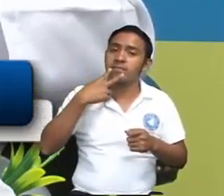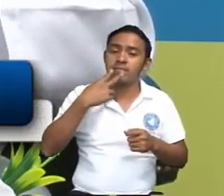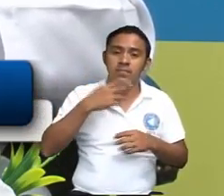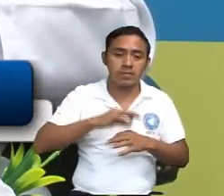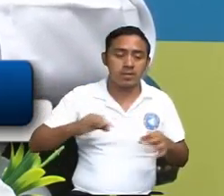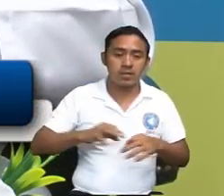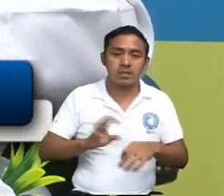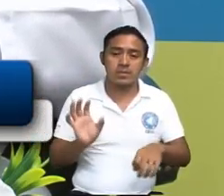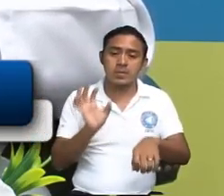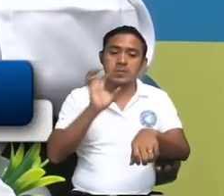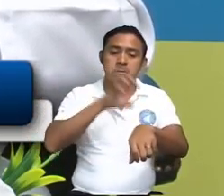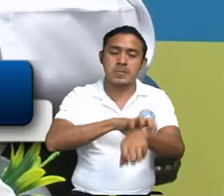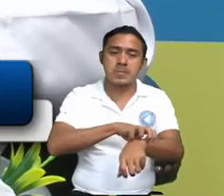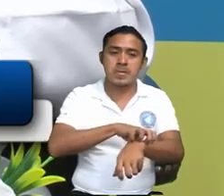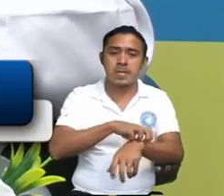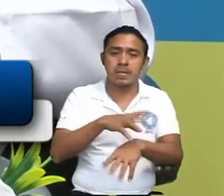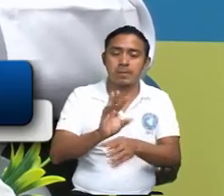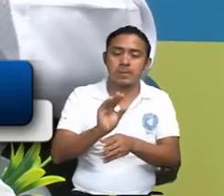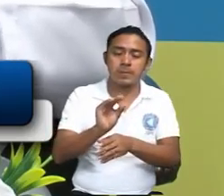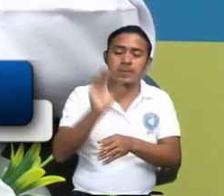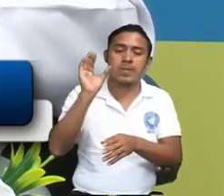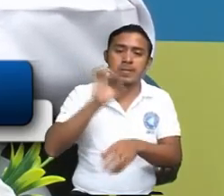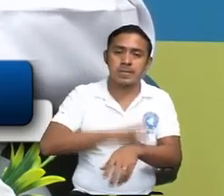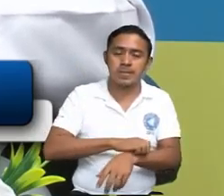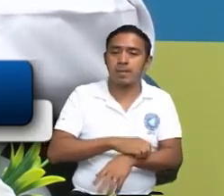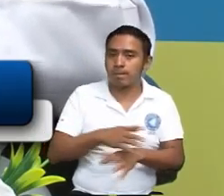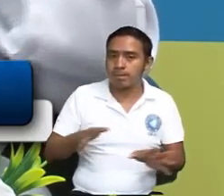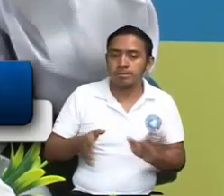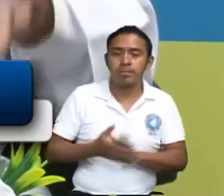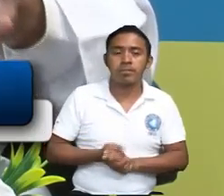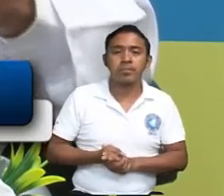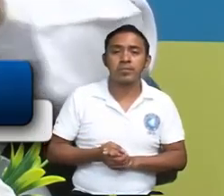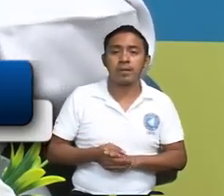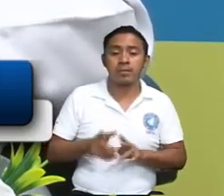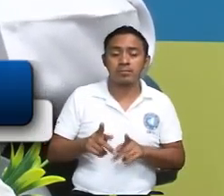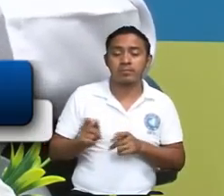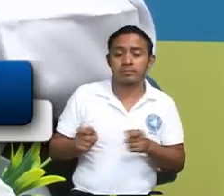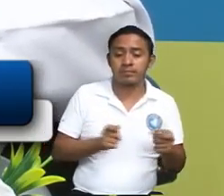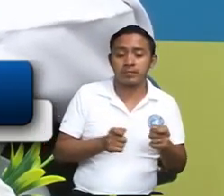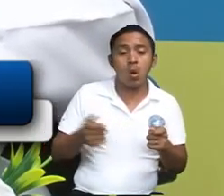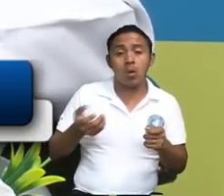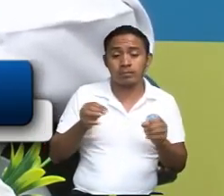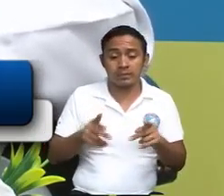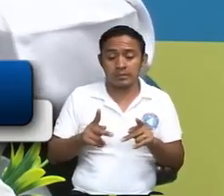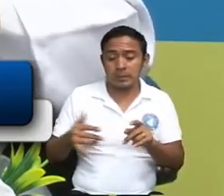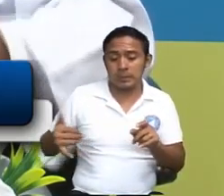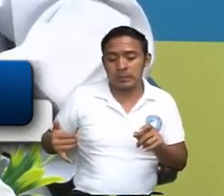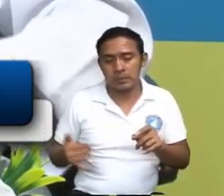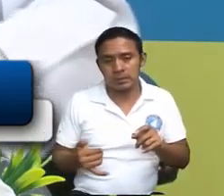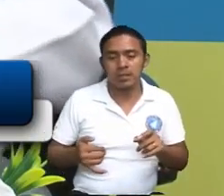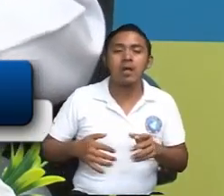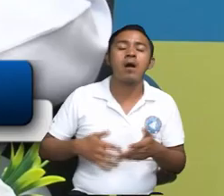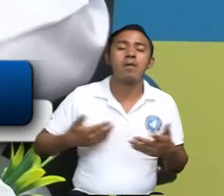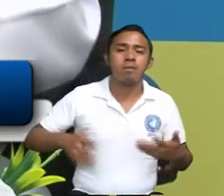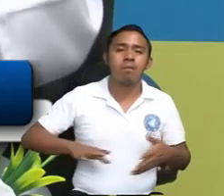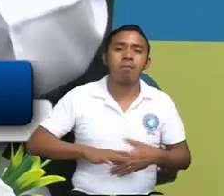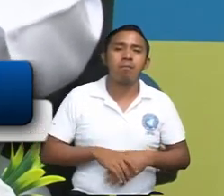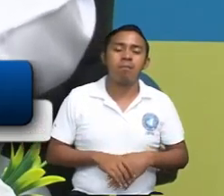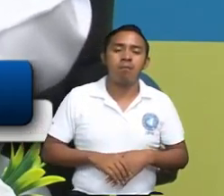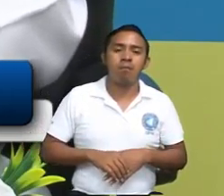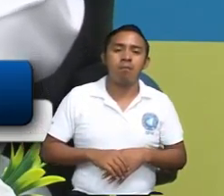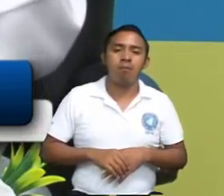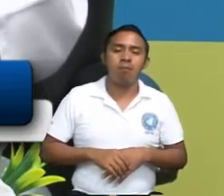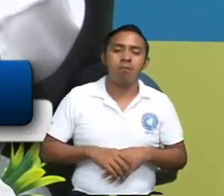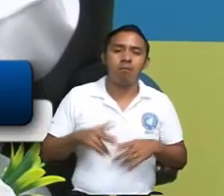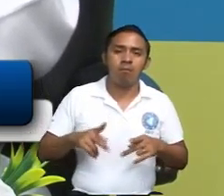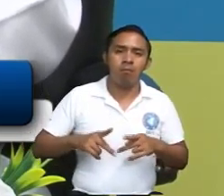no pueda abrir la trompa. Abrir el hocico y lesionar a alguien, tanto al que lo lleva como al que va a vacunarlo. De manera que él quede, el